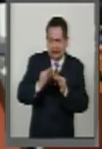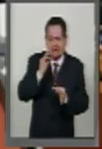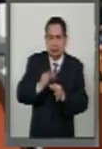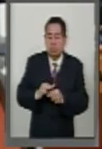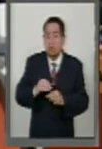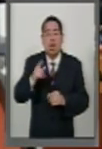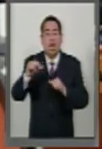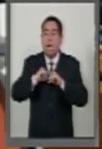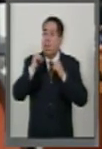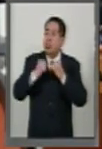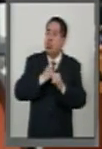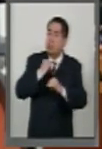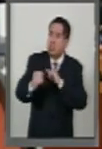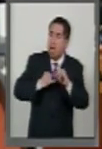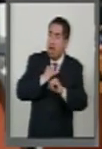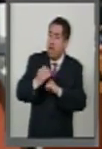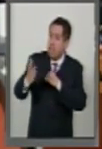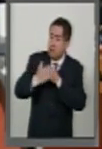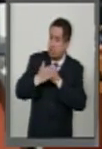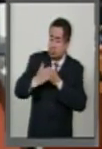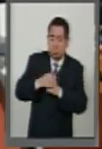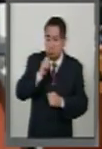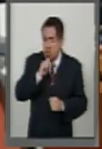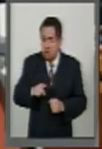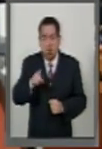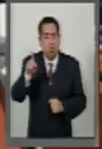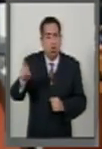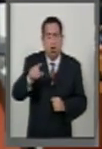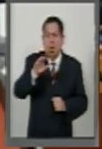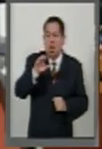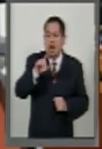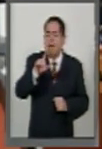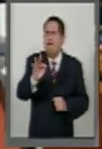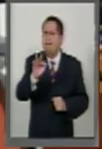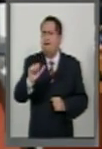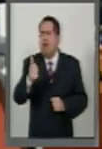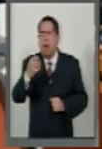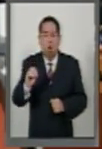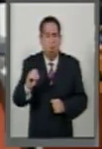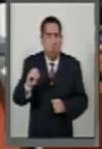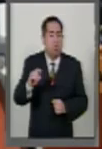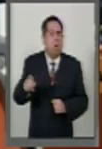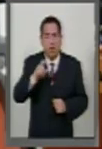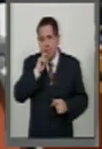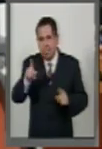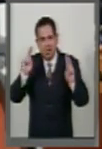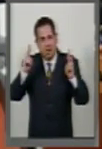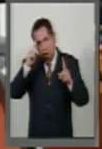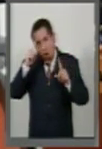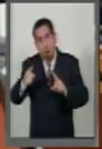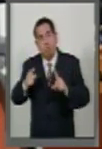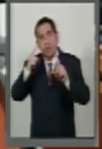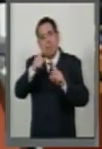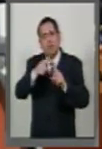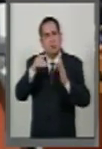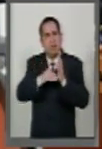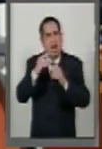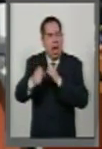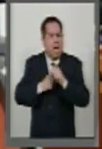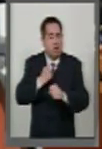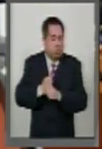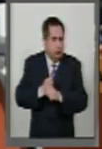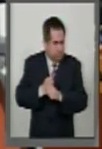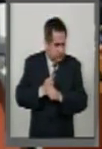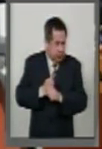organizaciones internacionales, entre ellas la FAO, y con los objetivos del milenio en temas de sustentabilidad